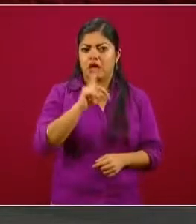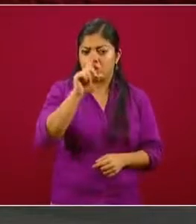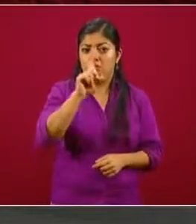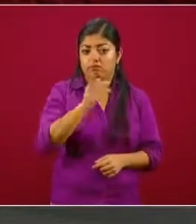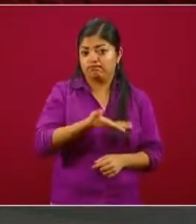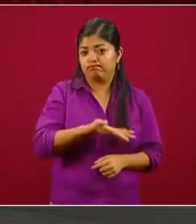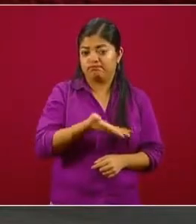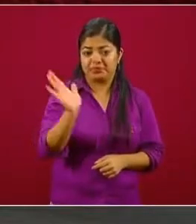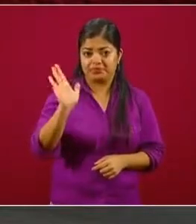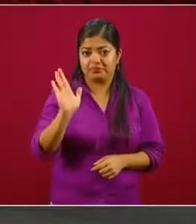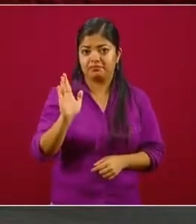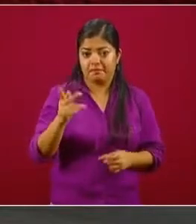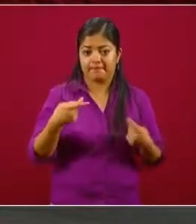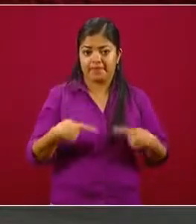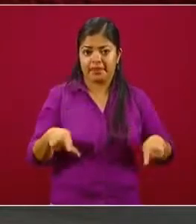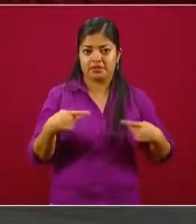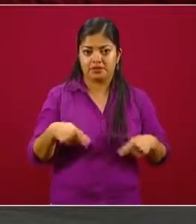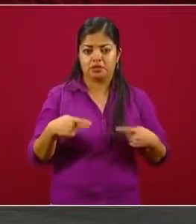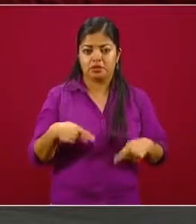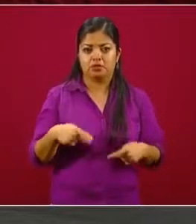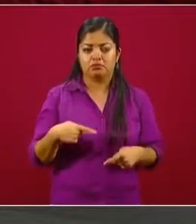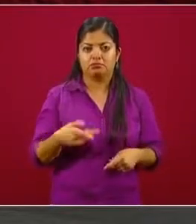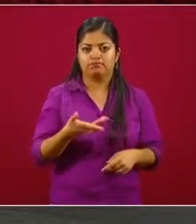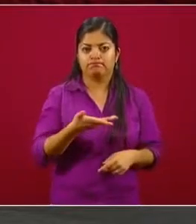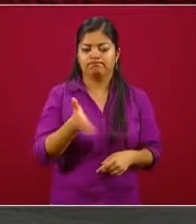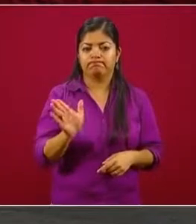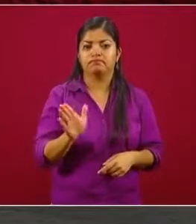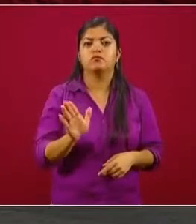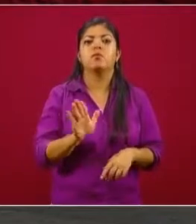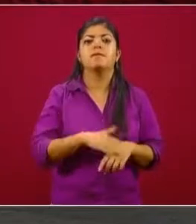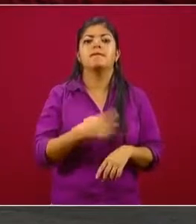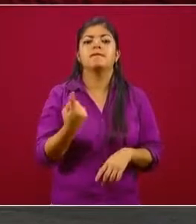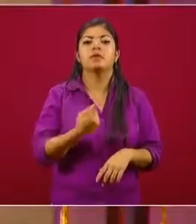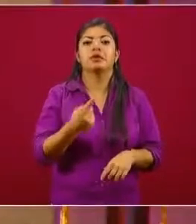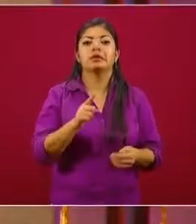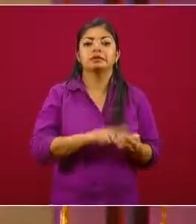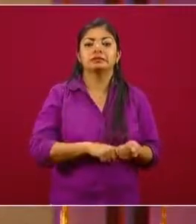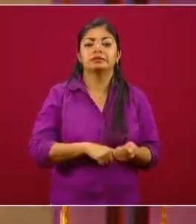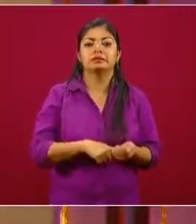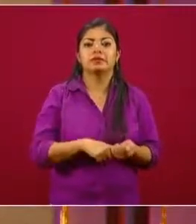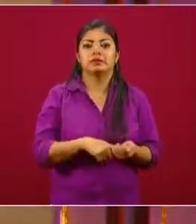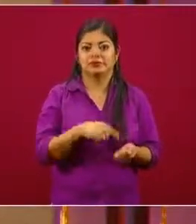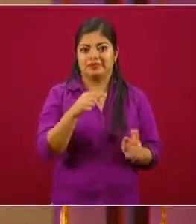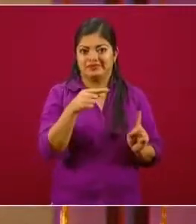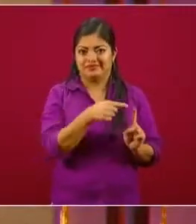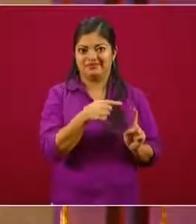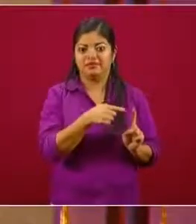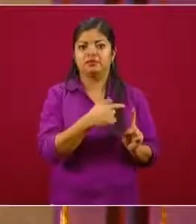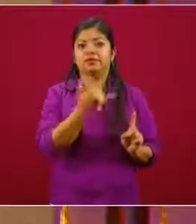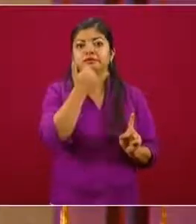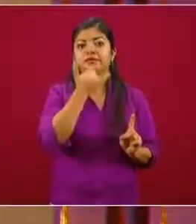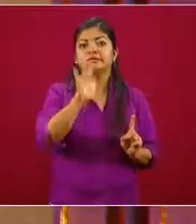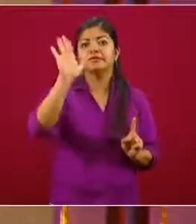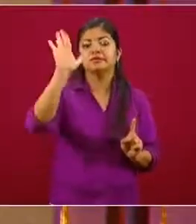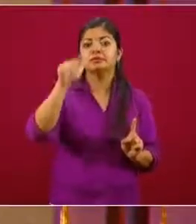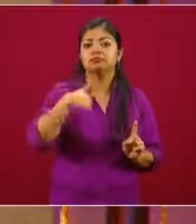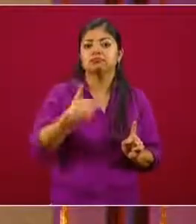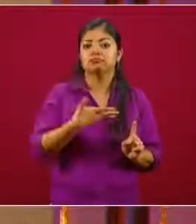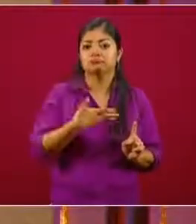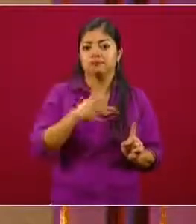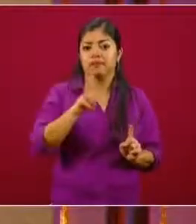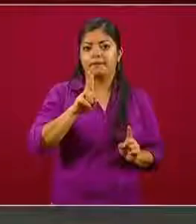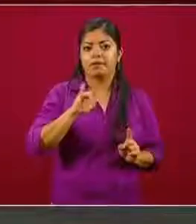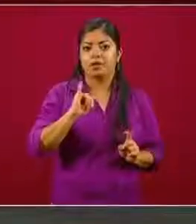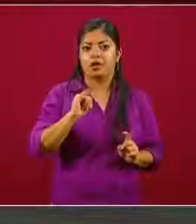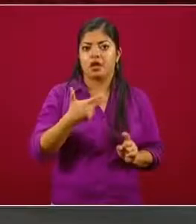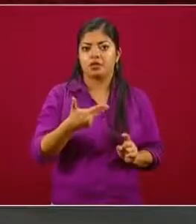despido, de un despido laboral porque esta persona reveló su condición de tener